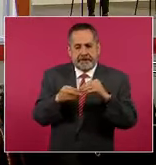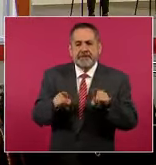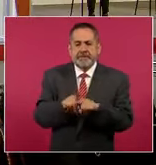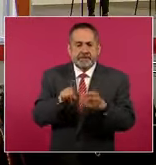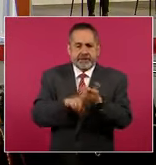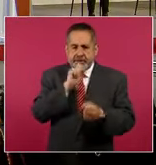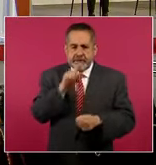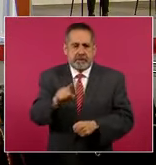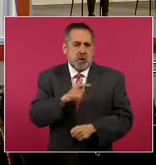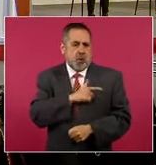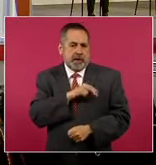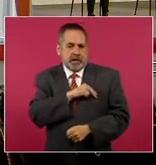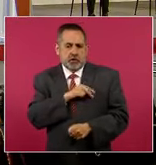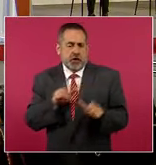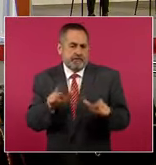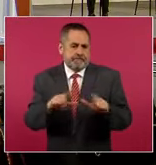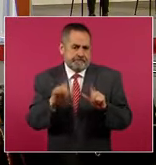Adelante.